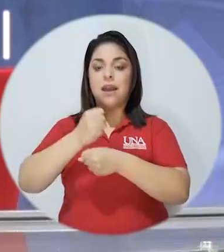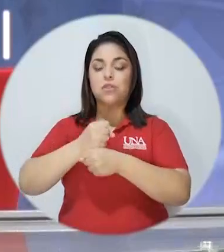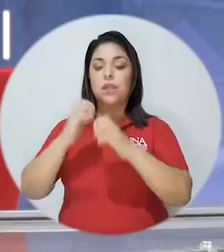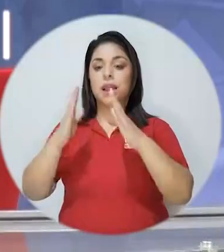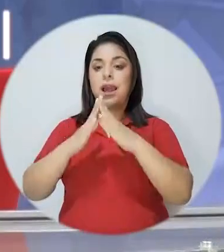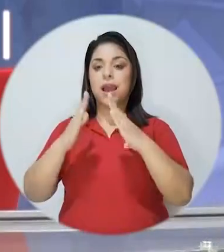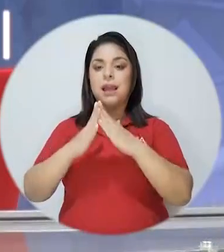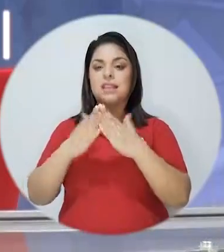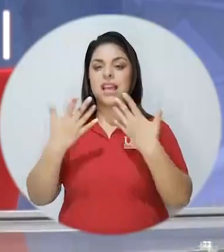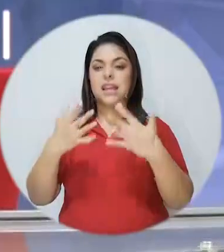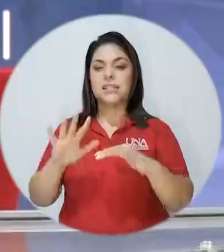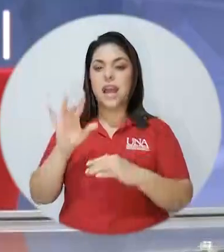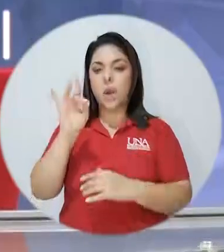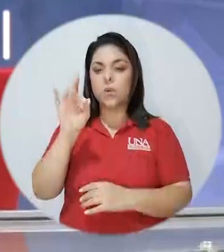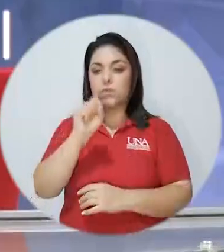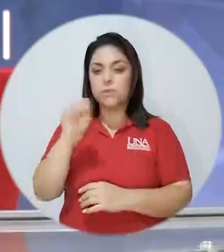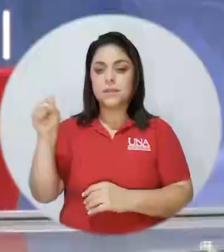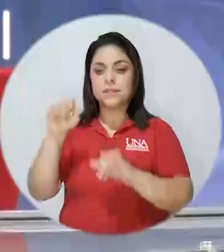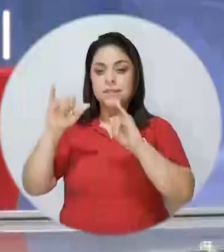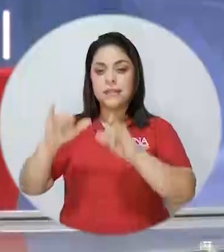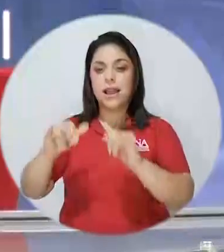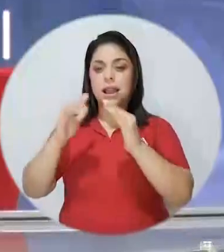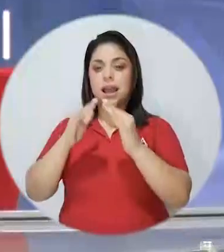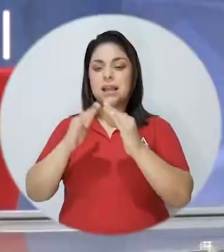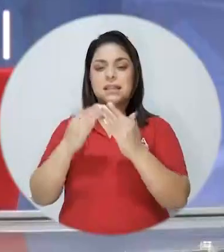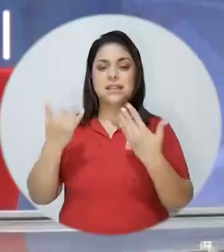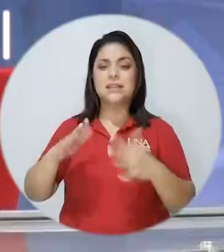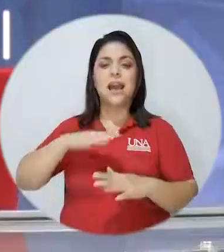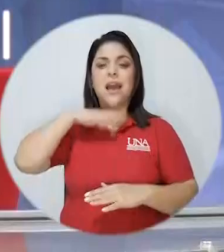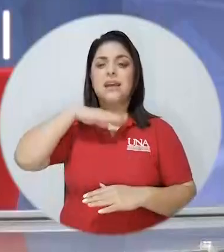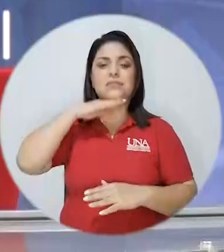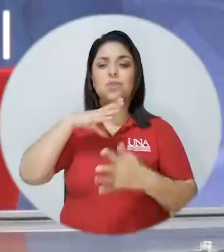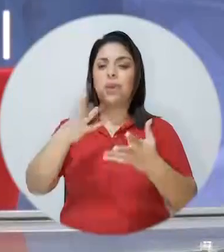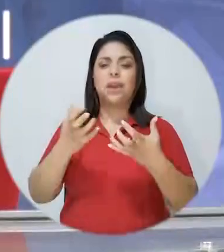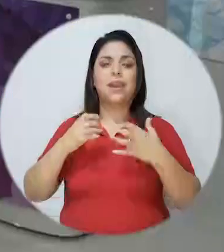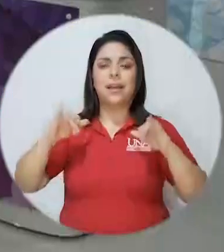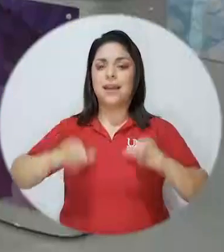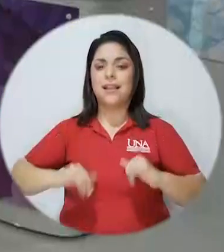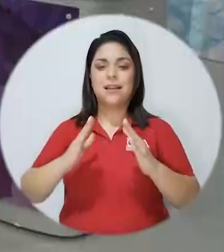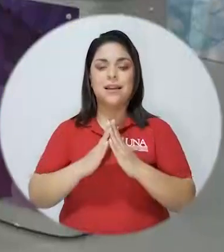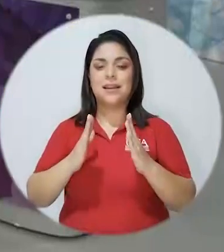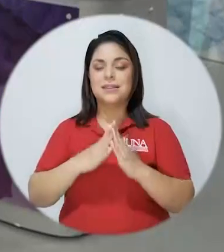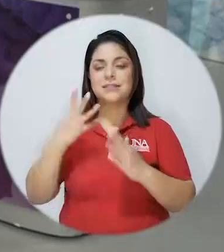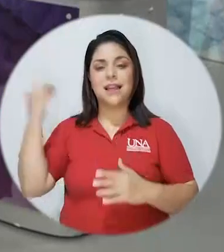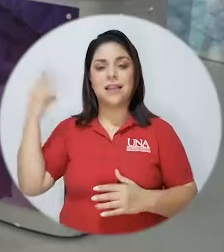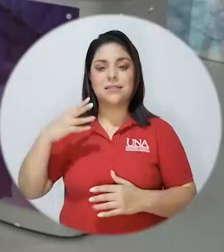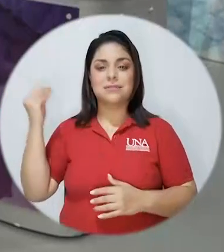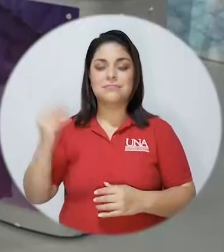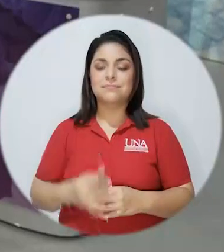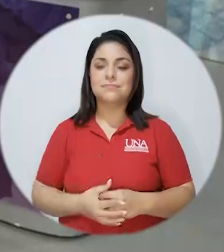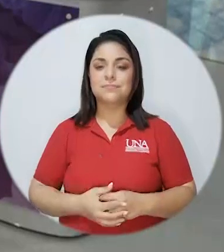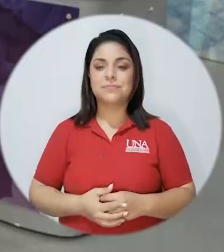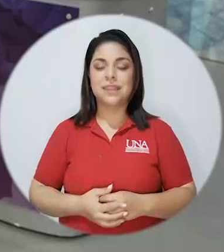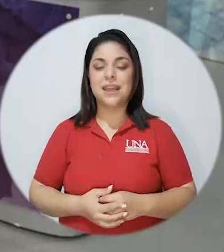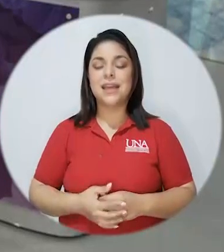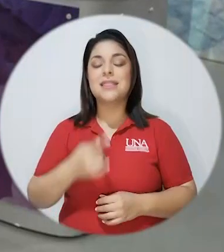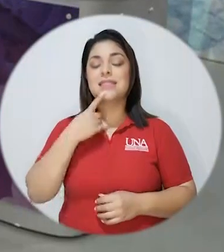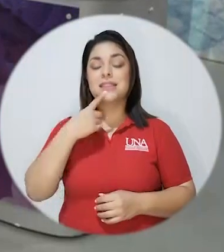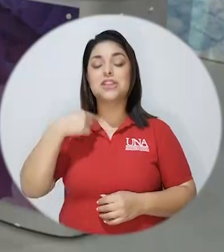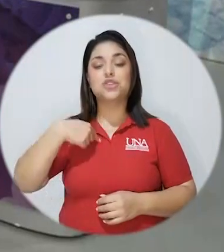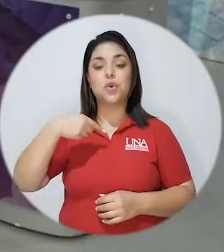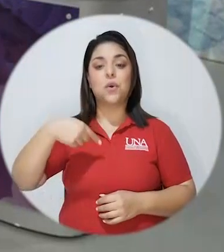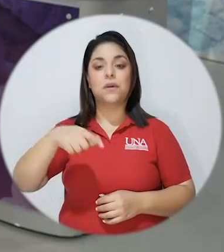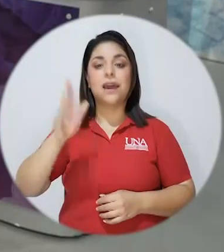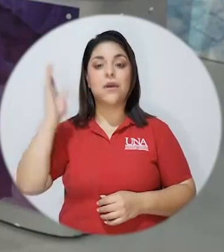meses en la casa y que ya no quieren saber nada del teletrabajo. Bueno, el reto, y voy a decir como lo dije hace poco en